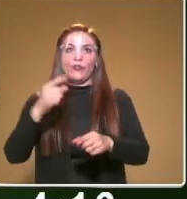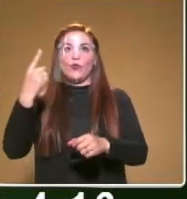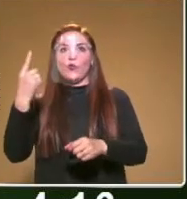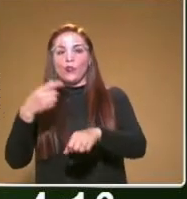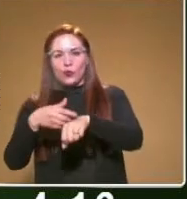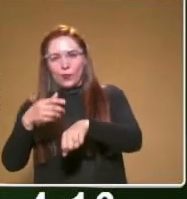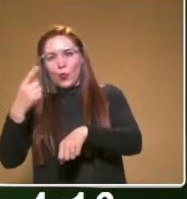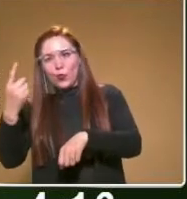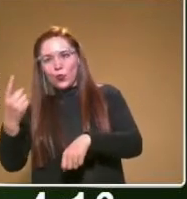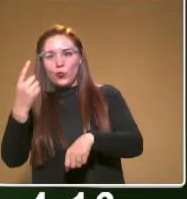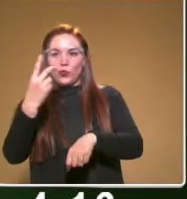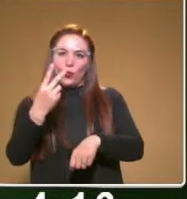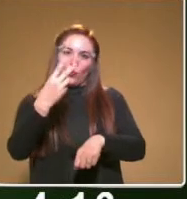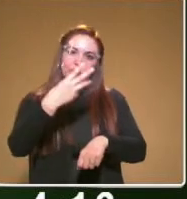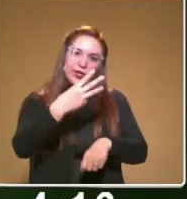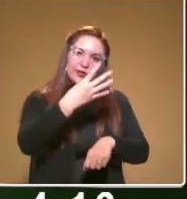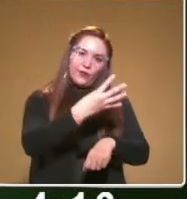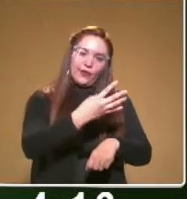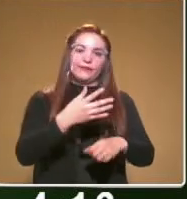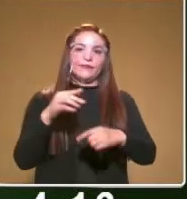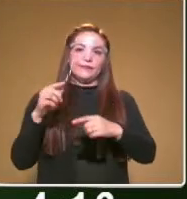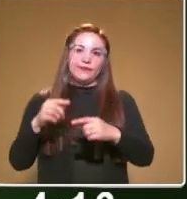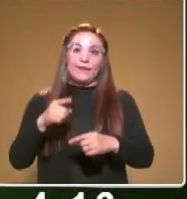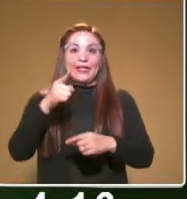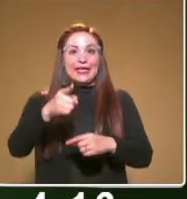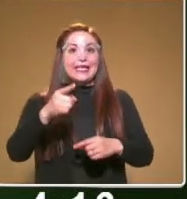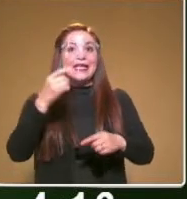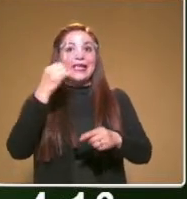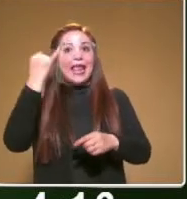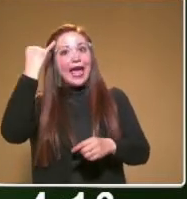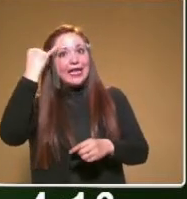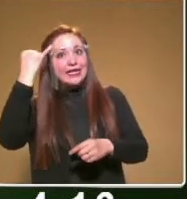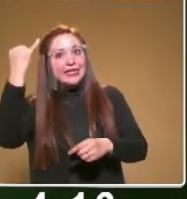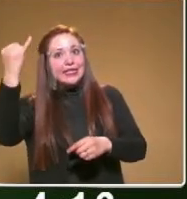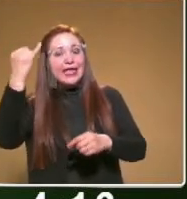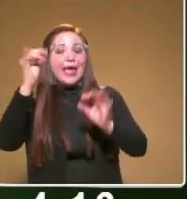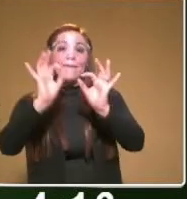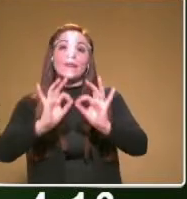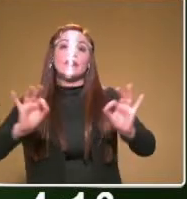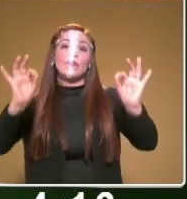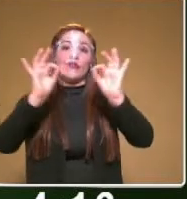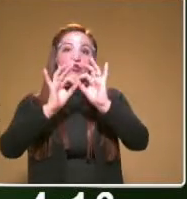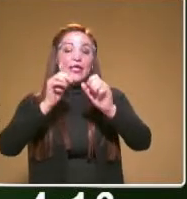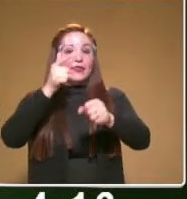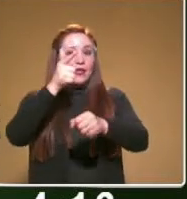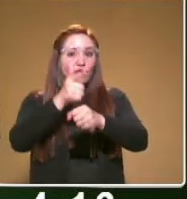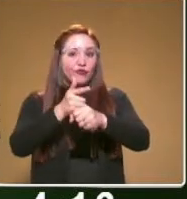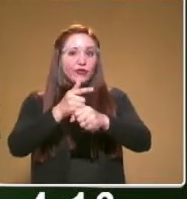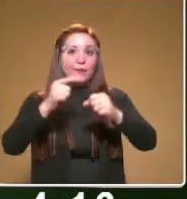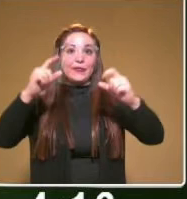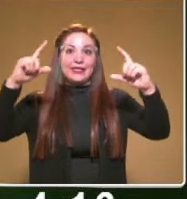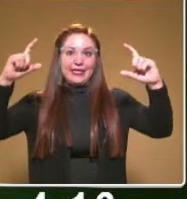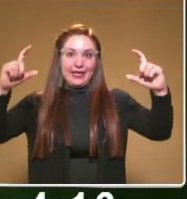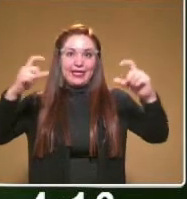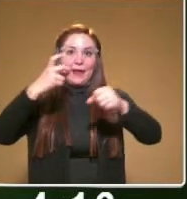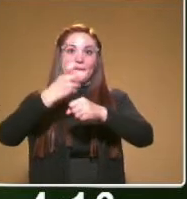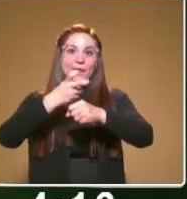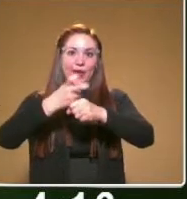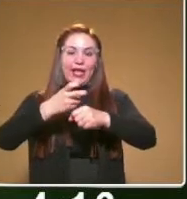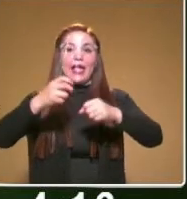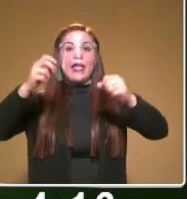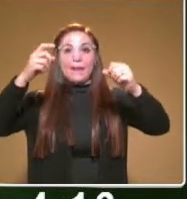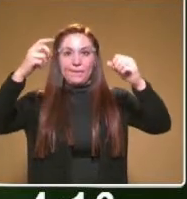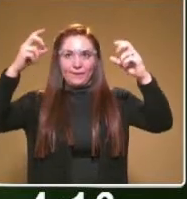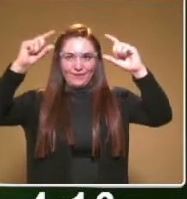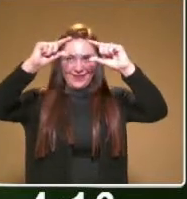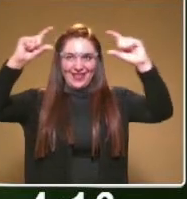y el 3. Y para eso se empieza por la idea principal o la idea central, que en este caso va de la mano como el tema.